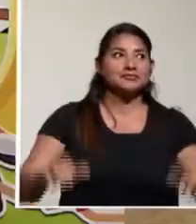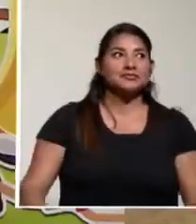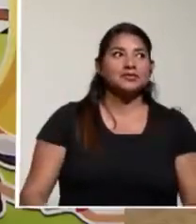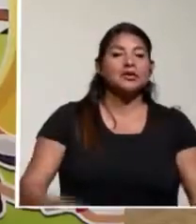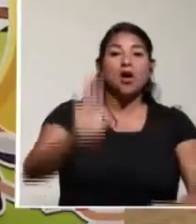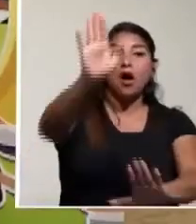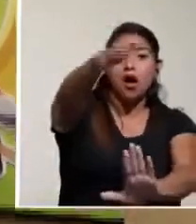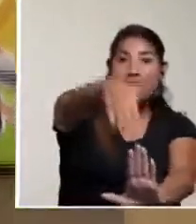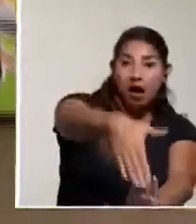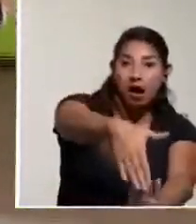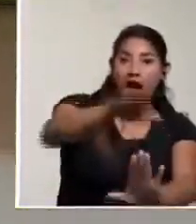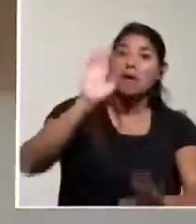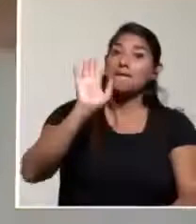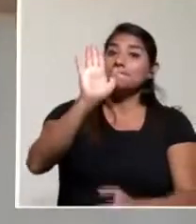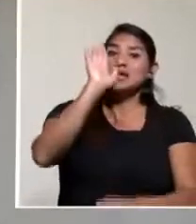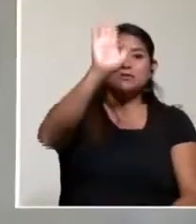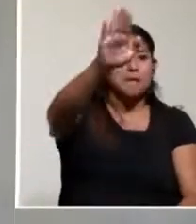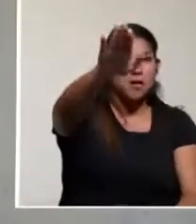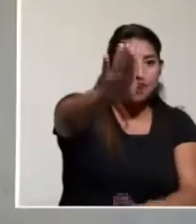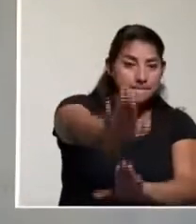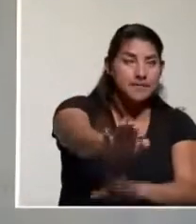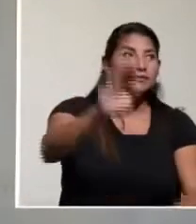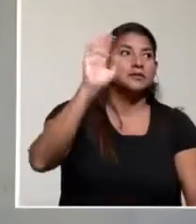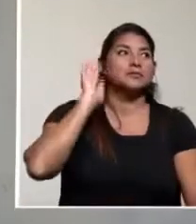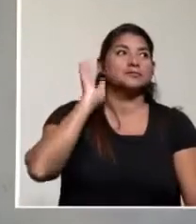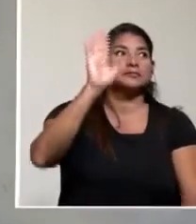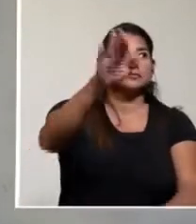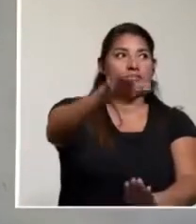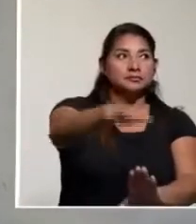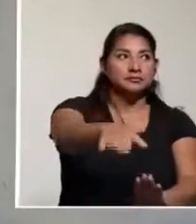Pie, con la misma mano, mismo pie.